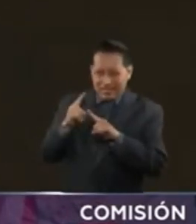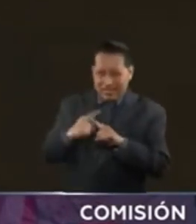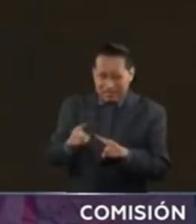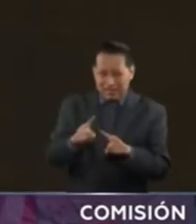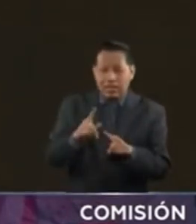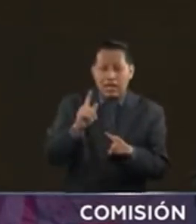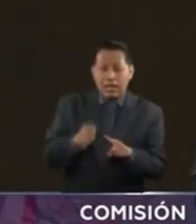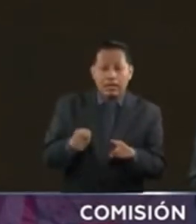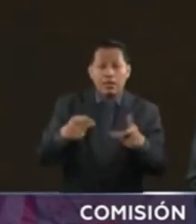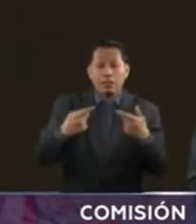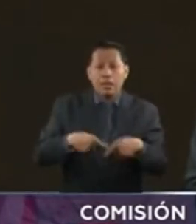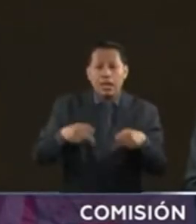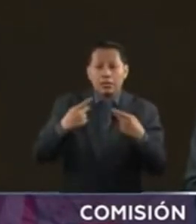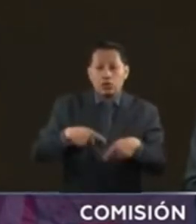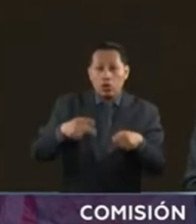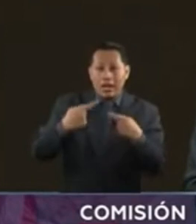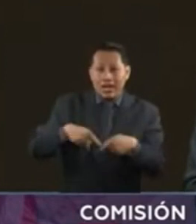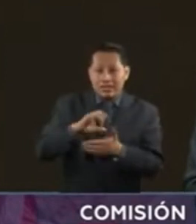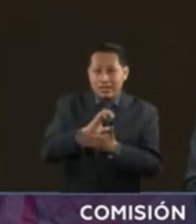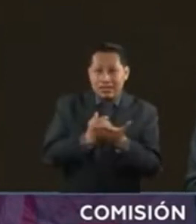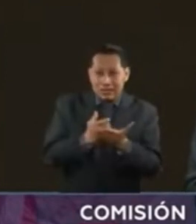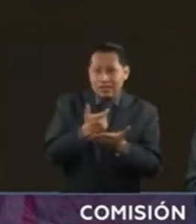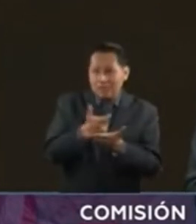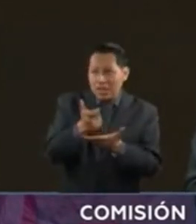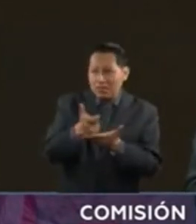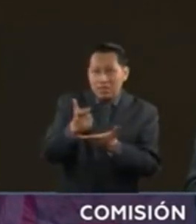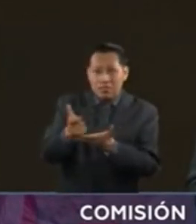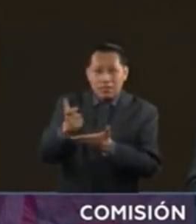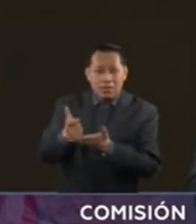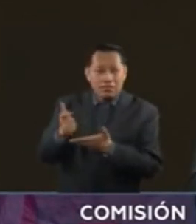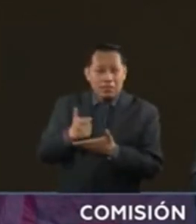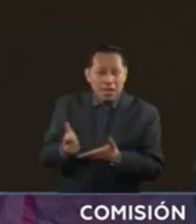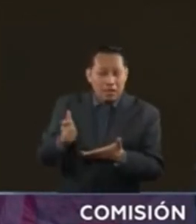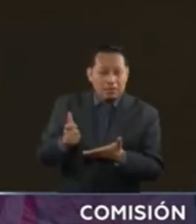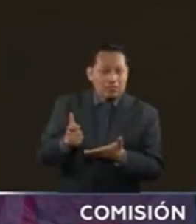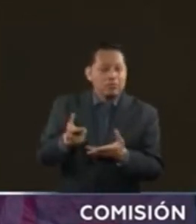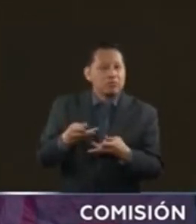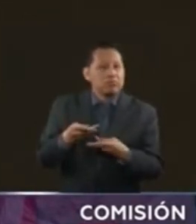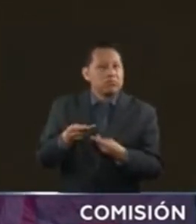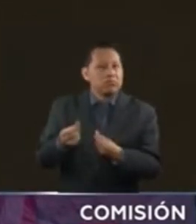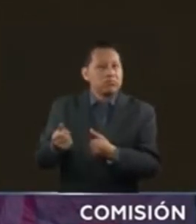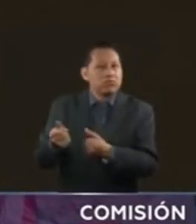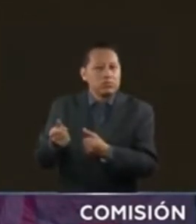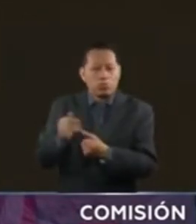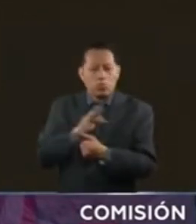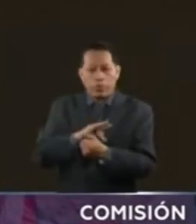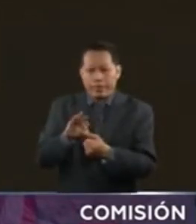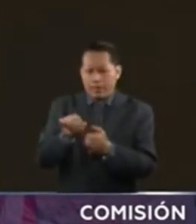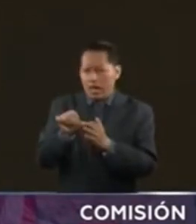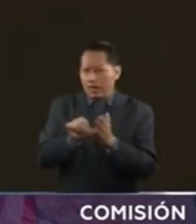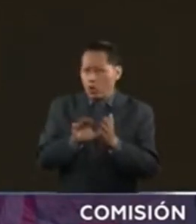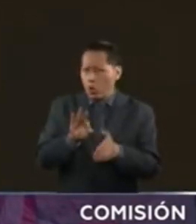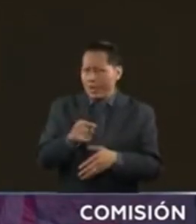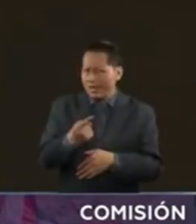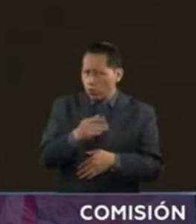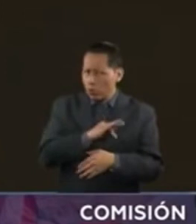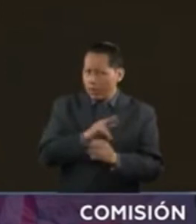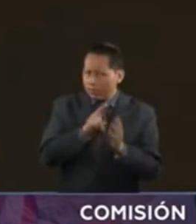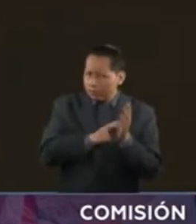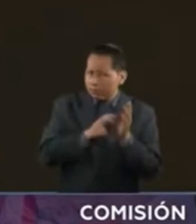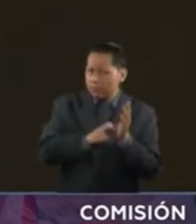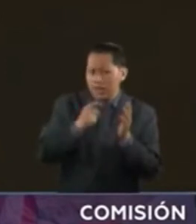de personal qué bien pudiéramos hacer una reforma al artículo 41